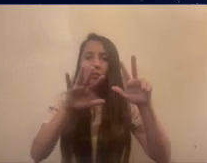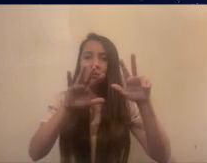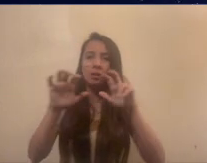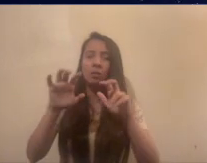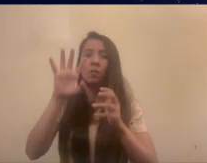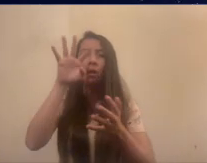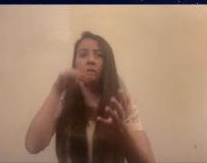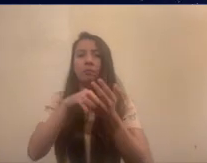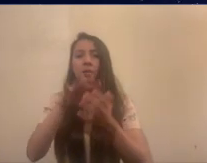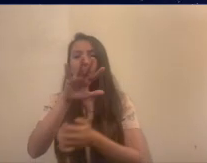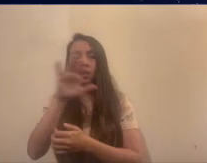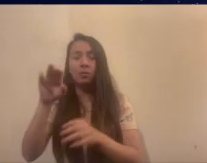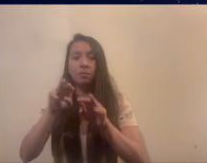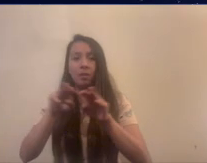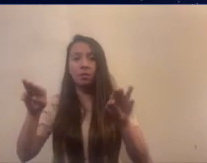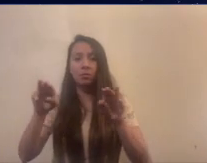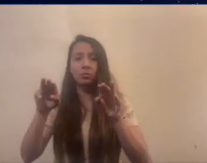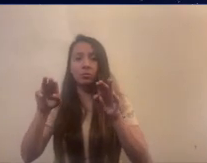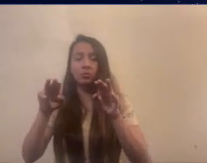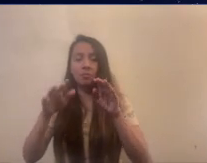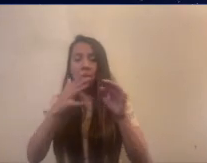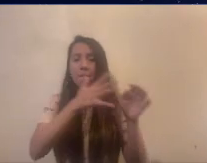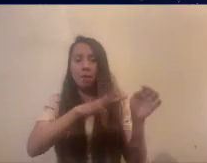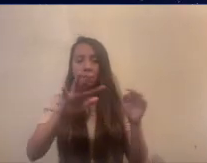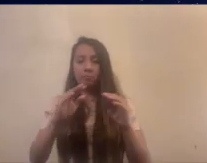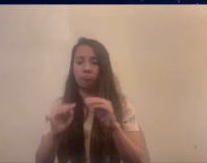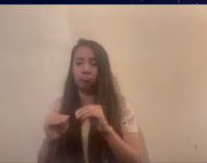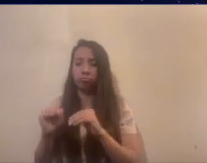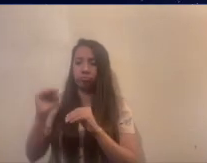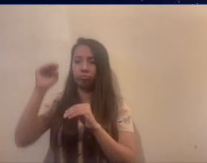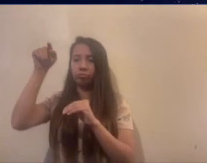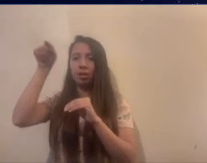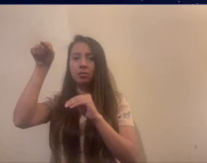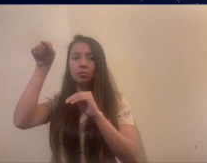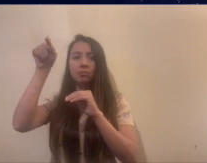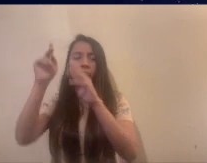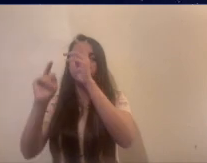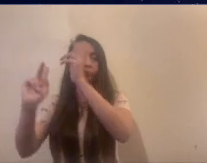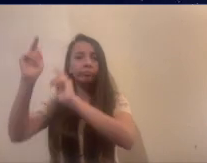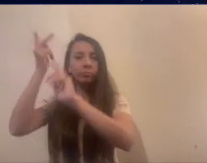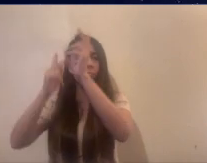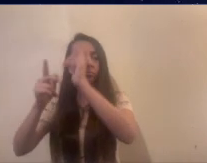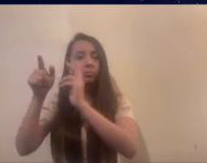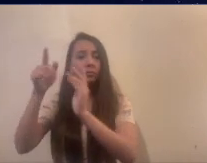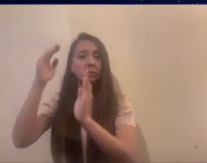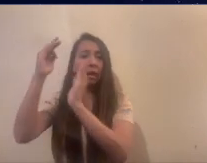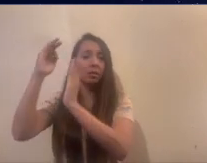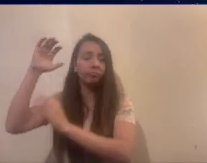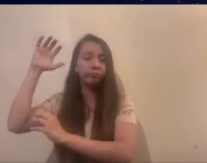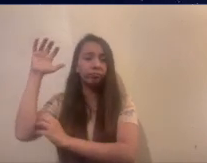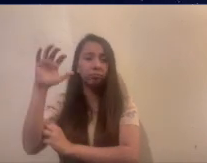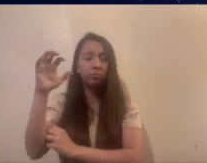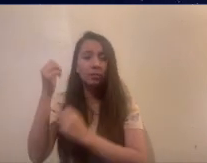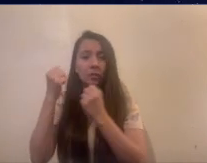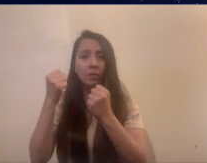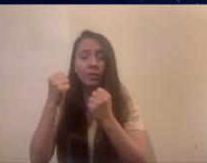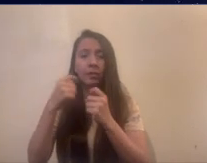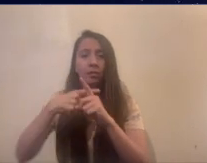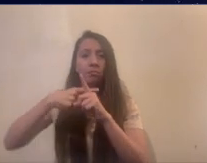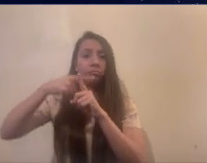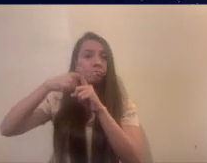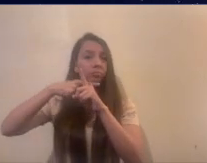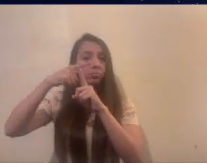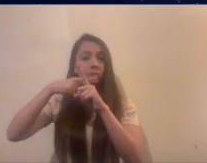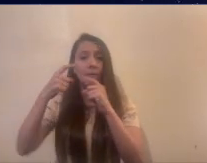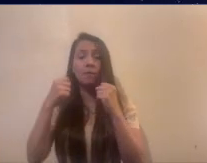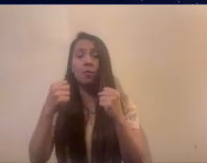3.800 y 4.500 metros sobre el nivel del mar, en un ambiente donde hay alta radiación, hay amplitudes